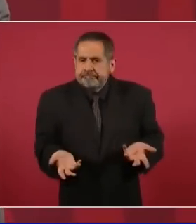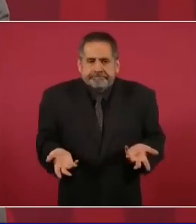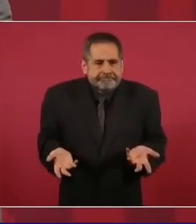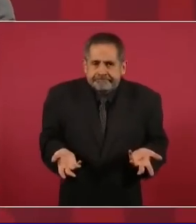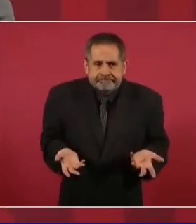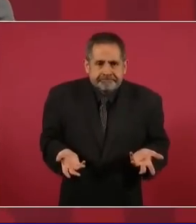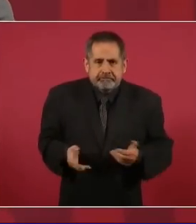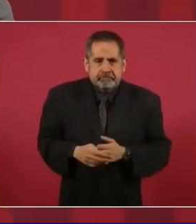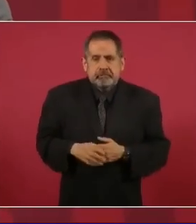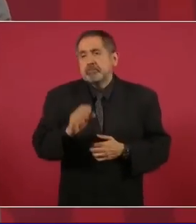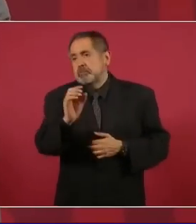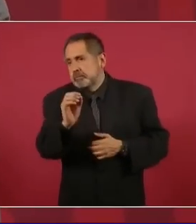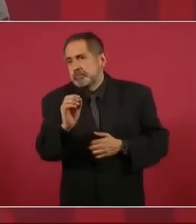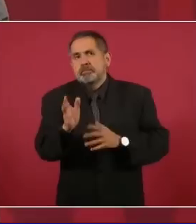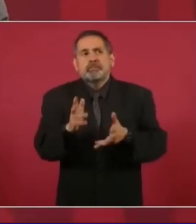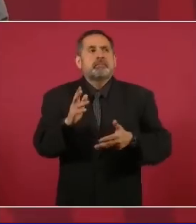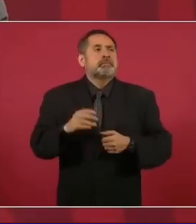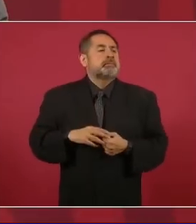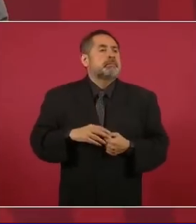cuántas viviendas